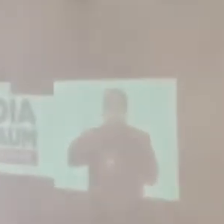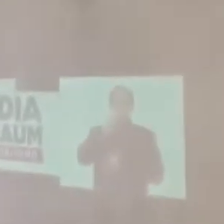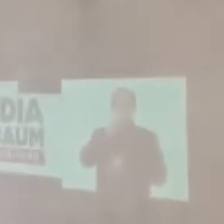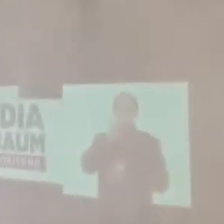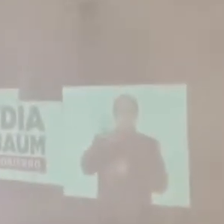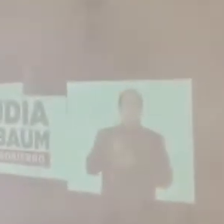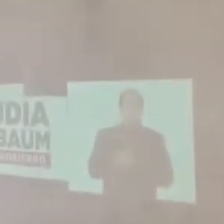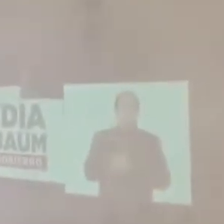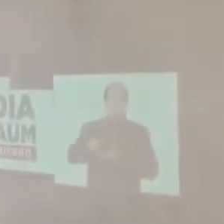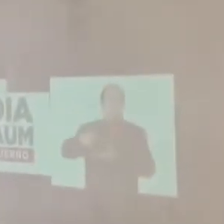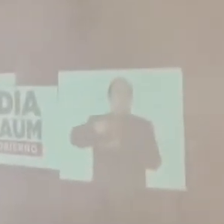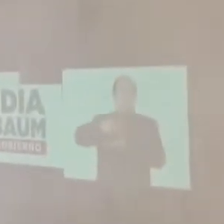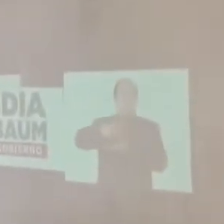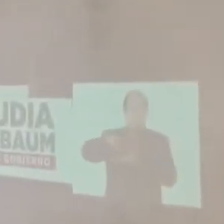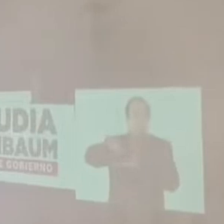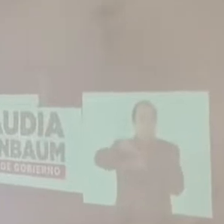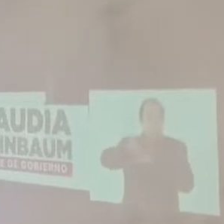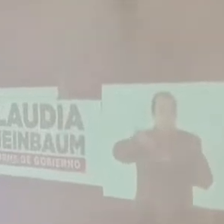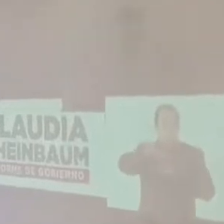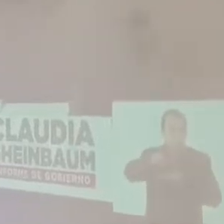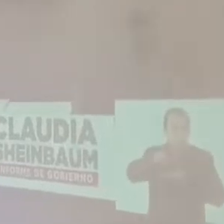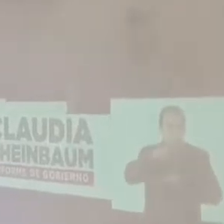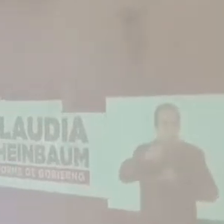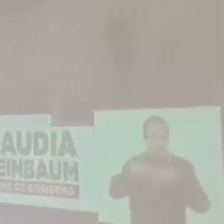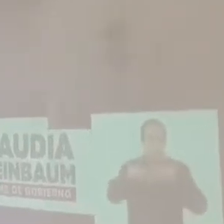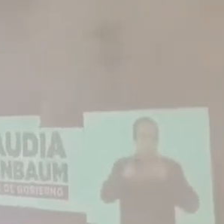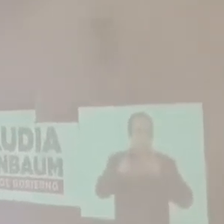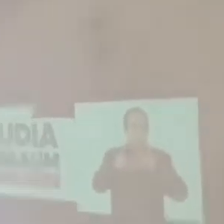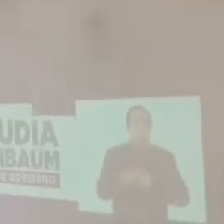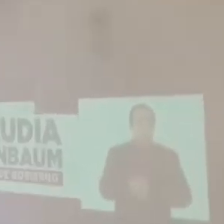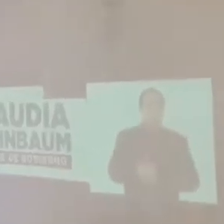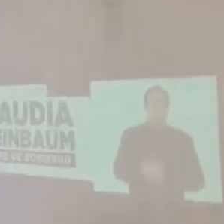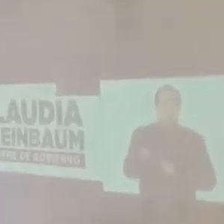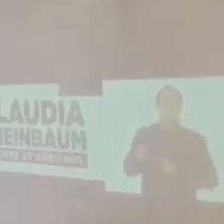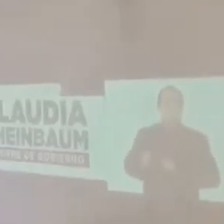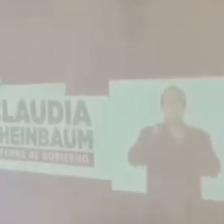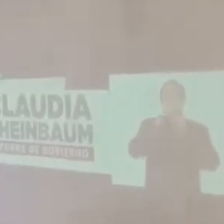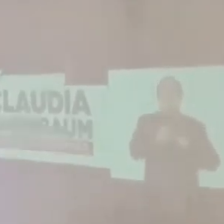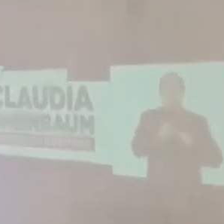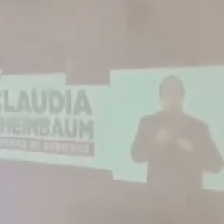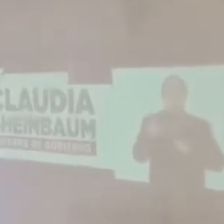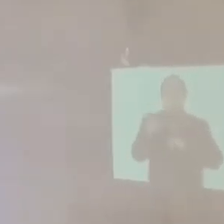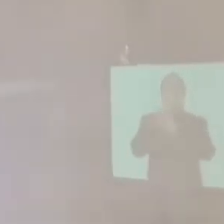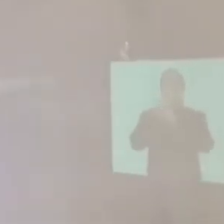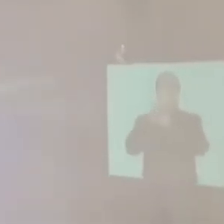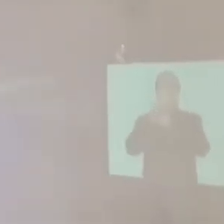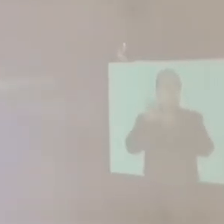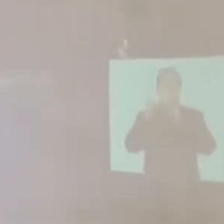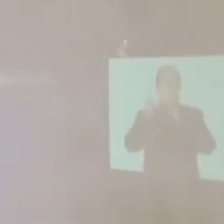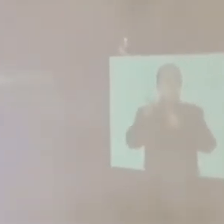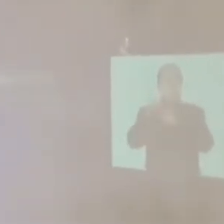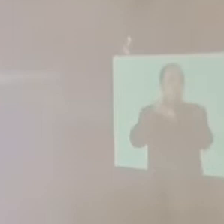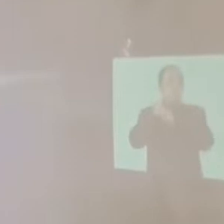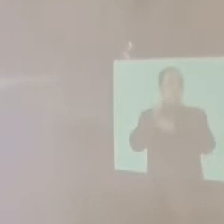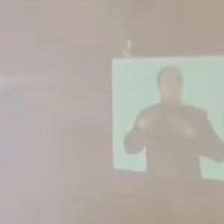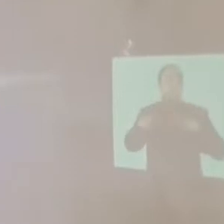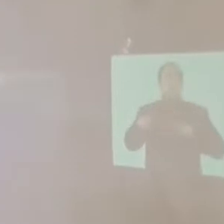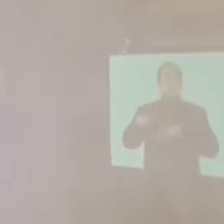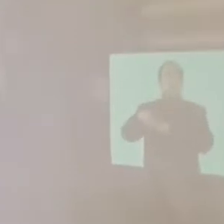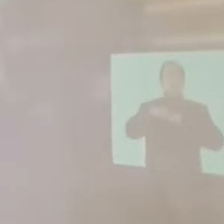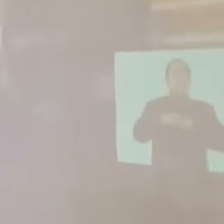en Central de Abasto, que brinda biodiesel a autobuses de la red de transporte de pasajeros. Se construye con el